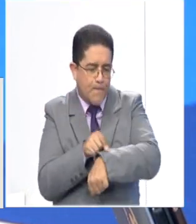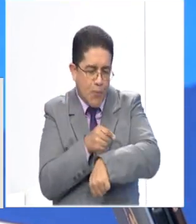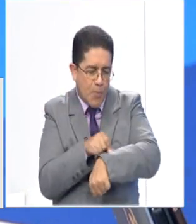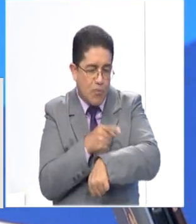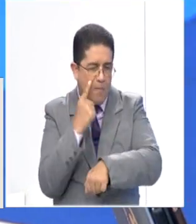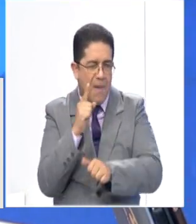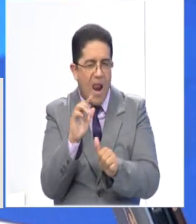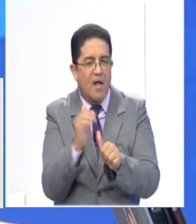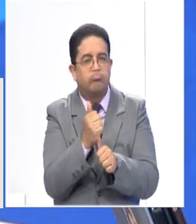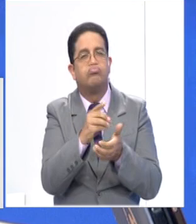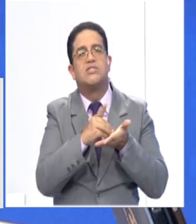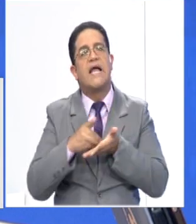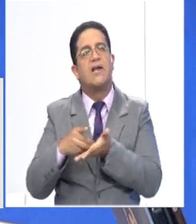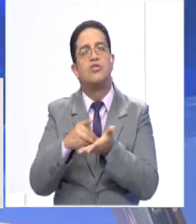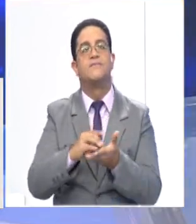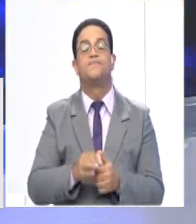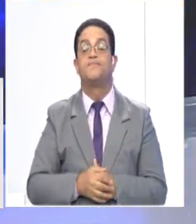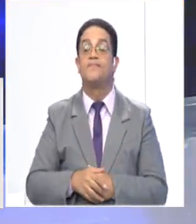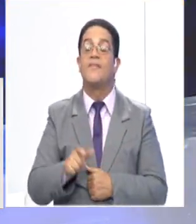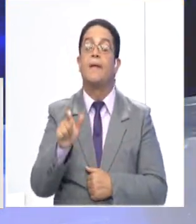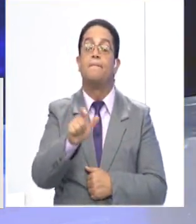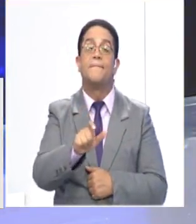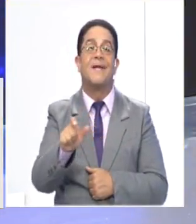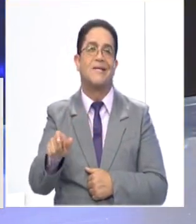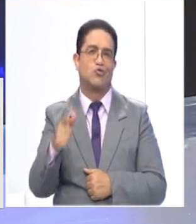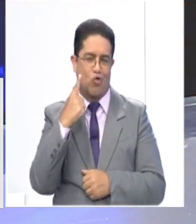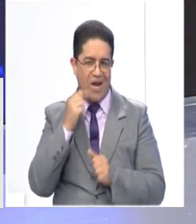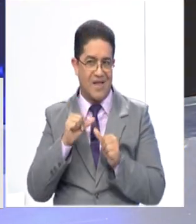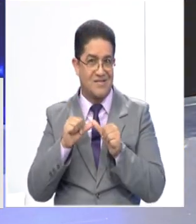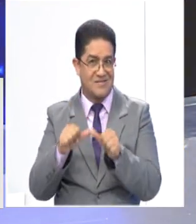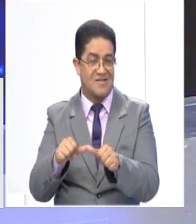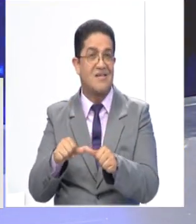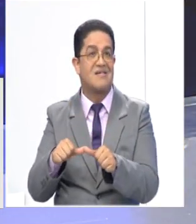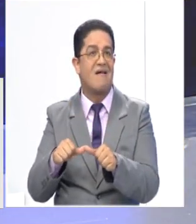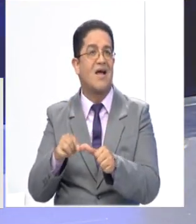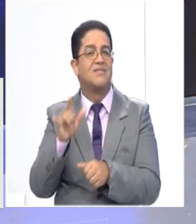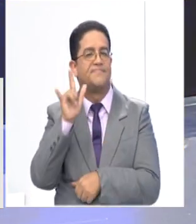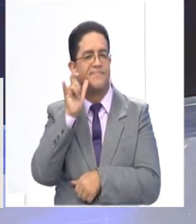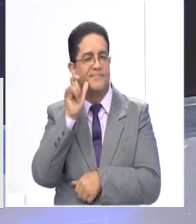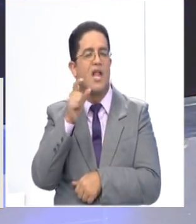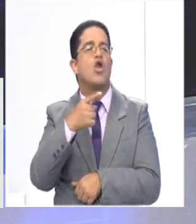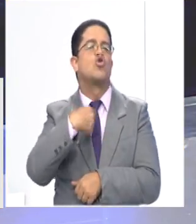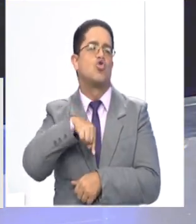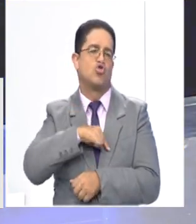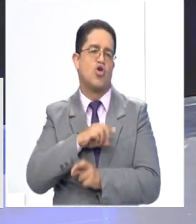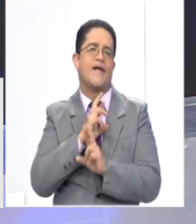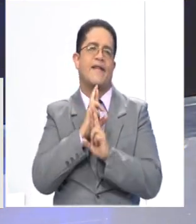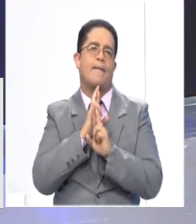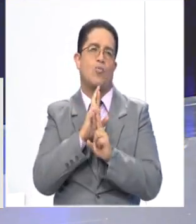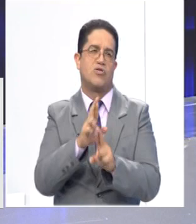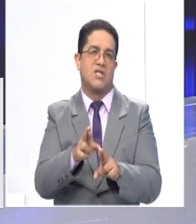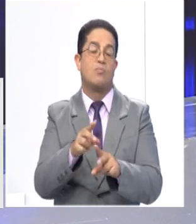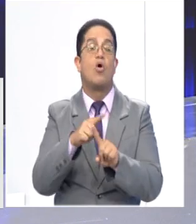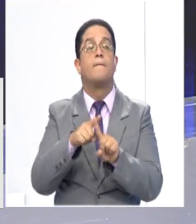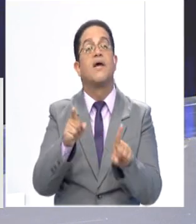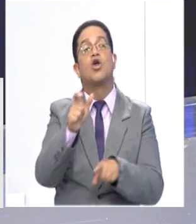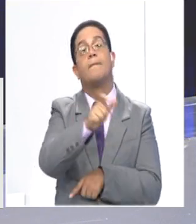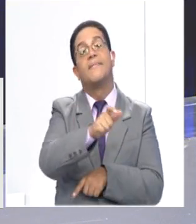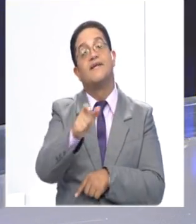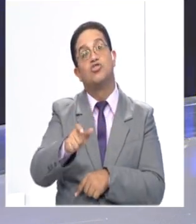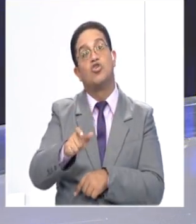diagnóstico. Para las personas que estaban con nosotros en el en vivo o siguen allí, esta pregunta la respondimos incluso en la pausa, pero para las personas que están a través de la pantalla de